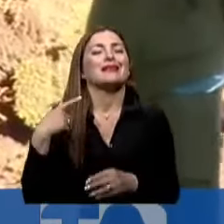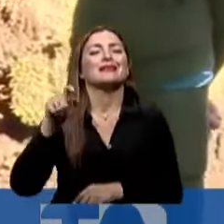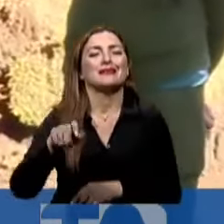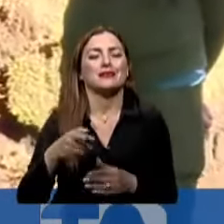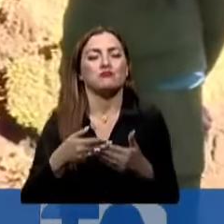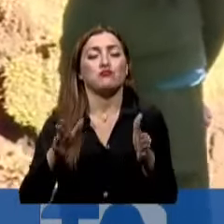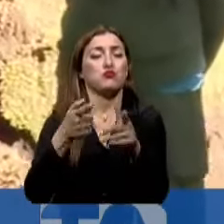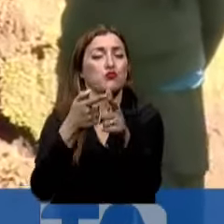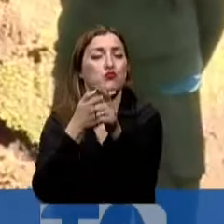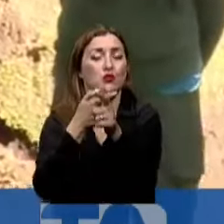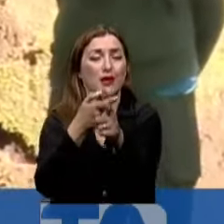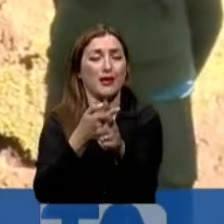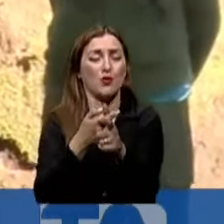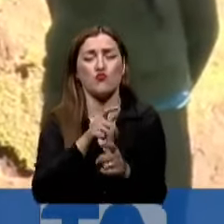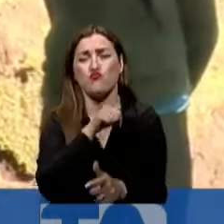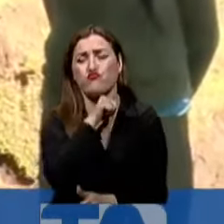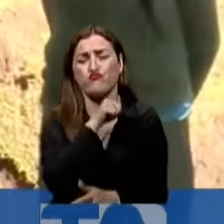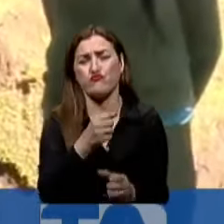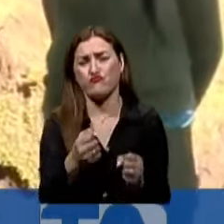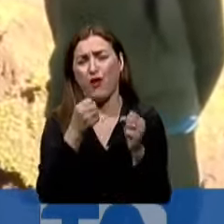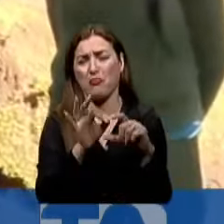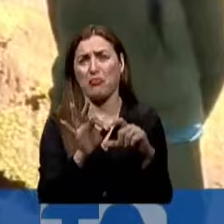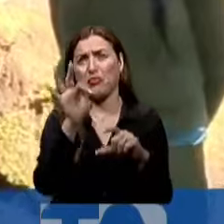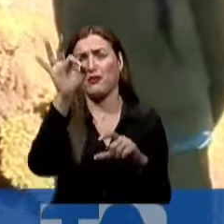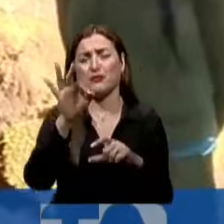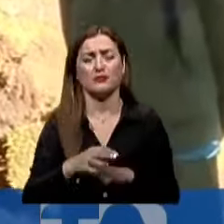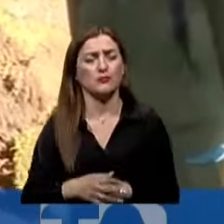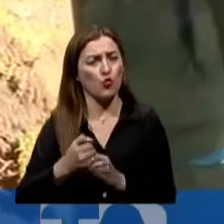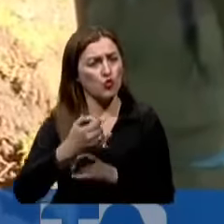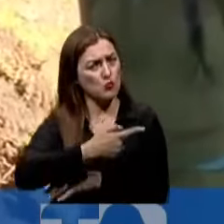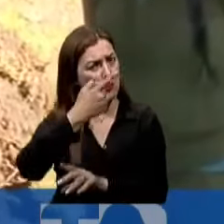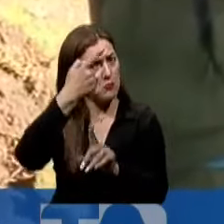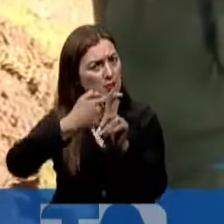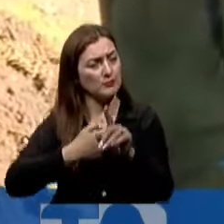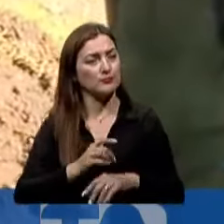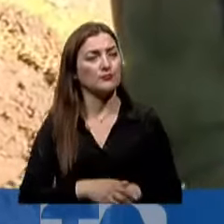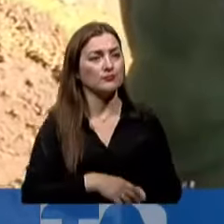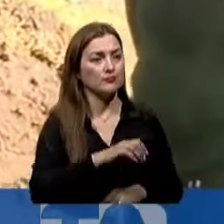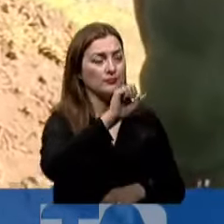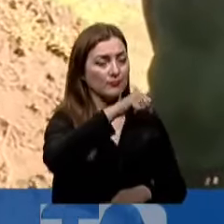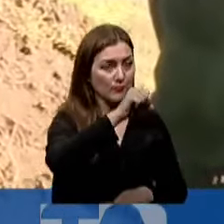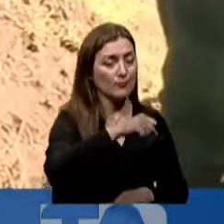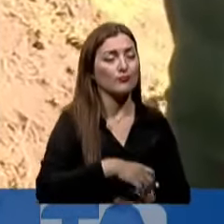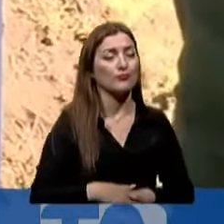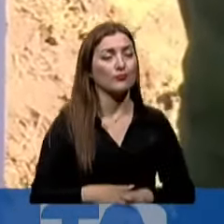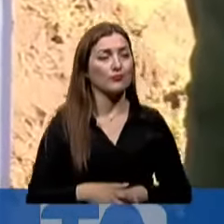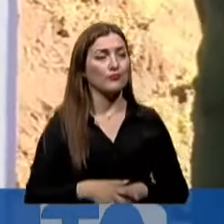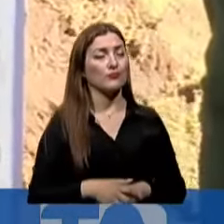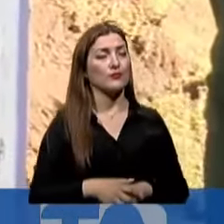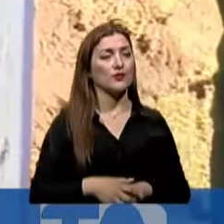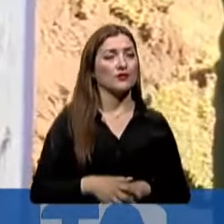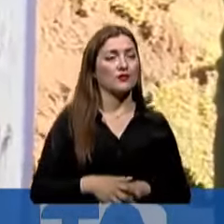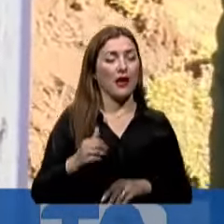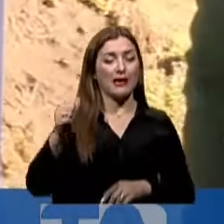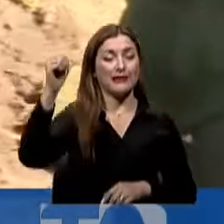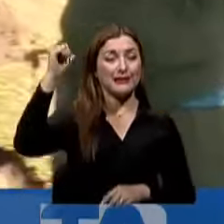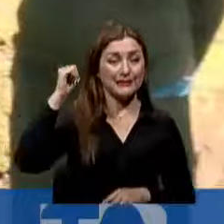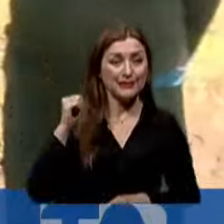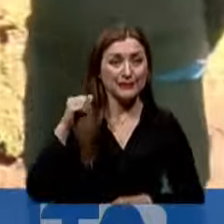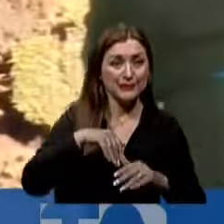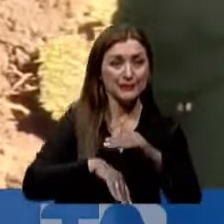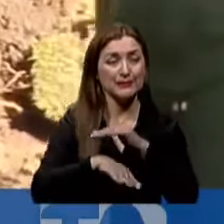policial es urgente por los delitos que se han incrementado en estos últimos meses sí eh ante ayer no más via